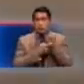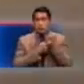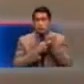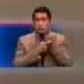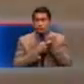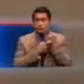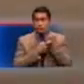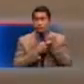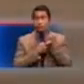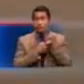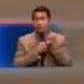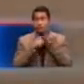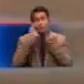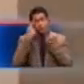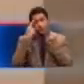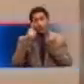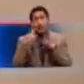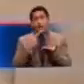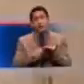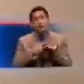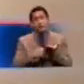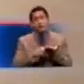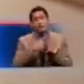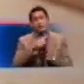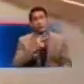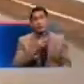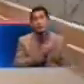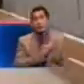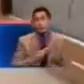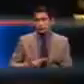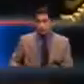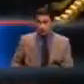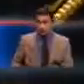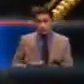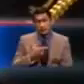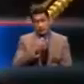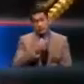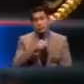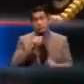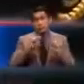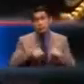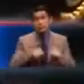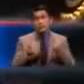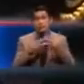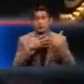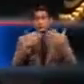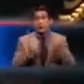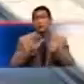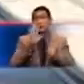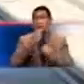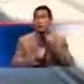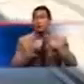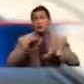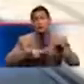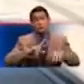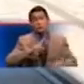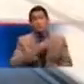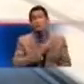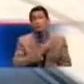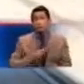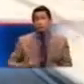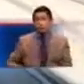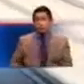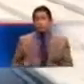según el artículo 286 del coip este hecho se castiga hasta con 5 años de cárcel el proceso penal Ya se